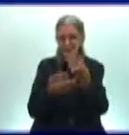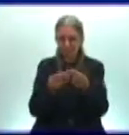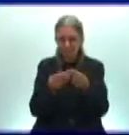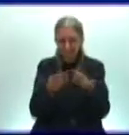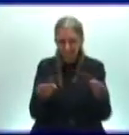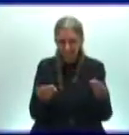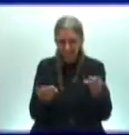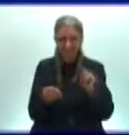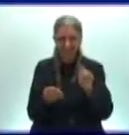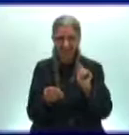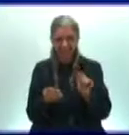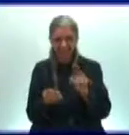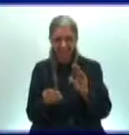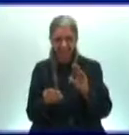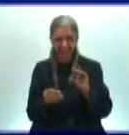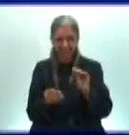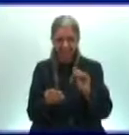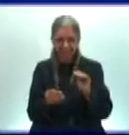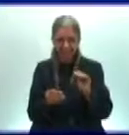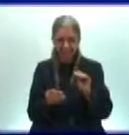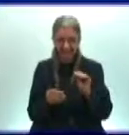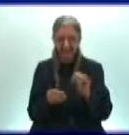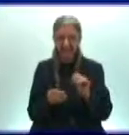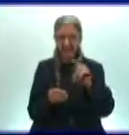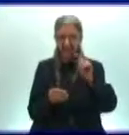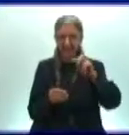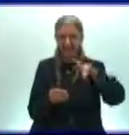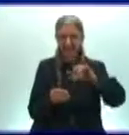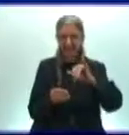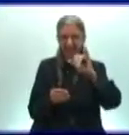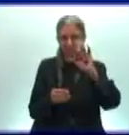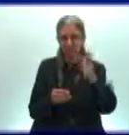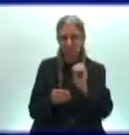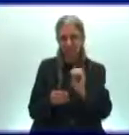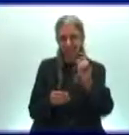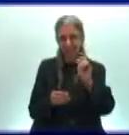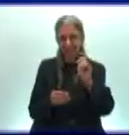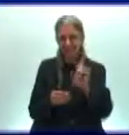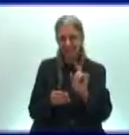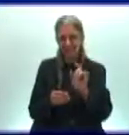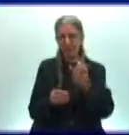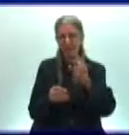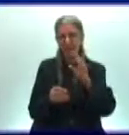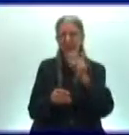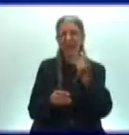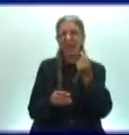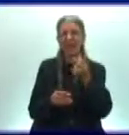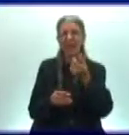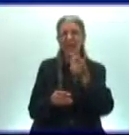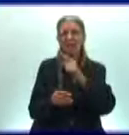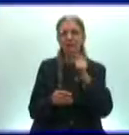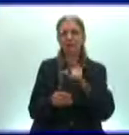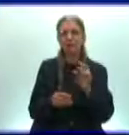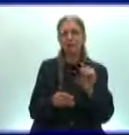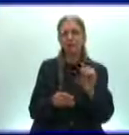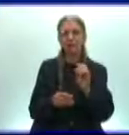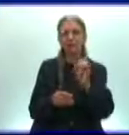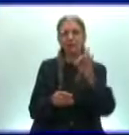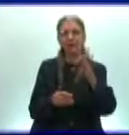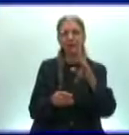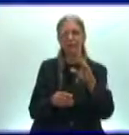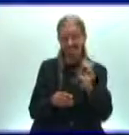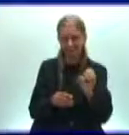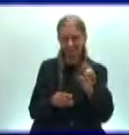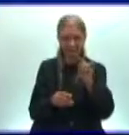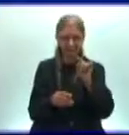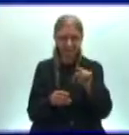les muestro el modelo molecular del trióxido de azufre, sustancia molecular. Y fíjense bien en este